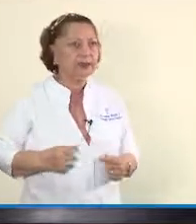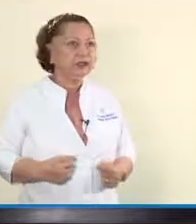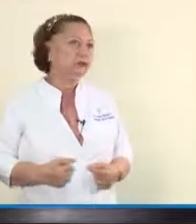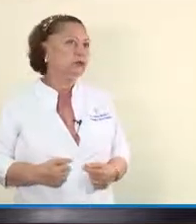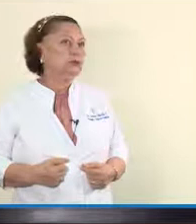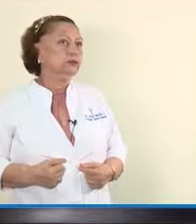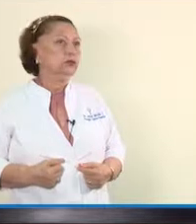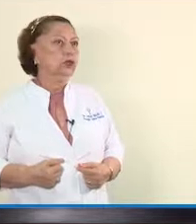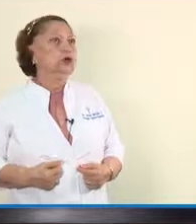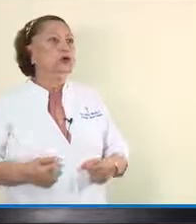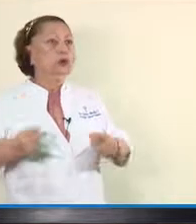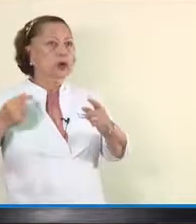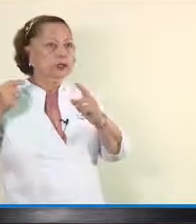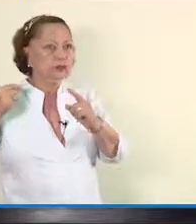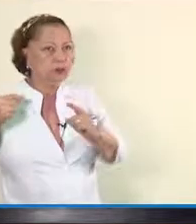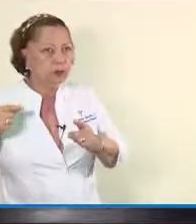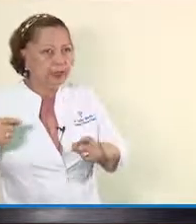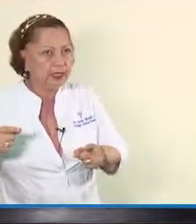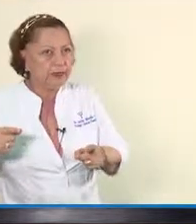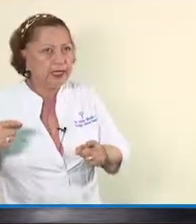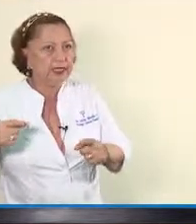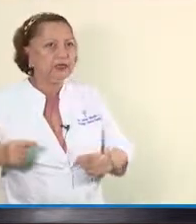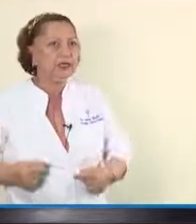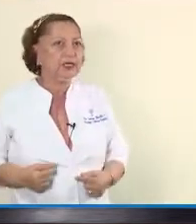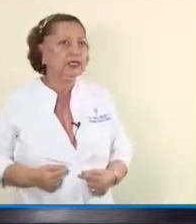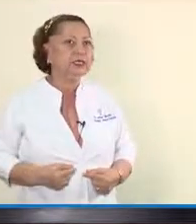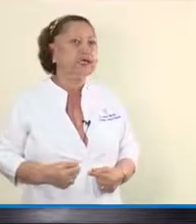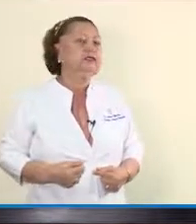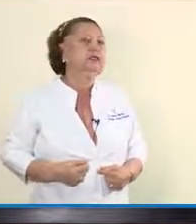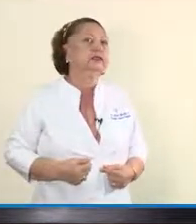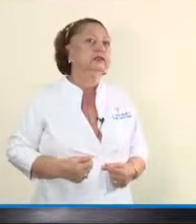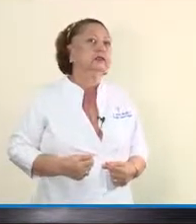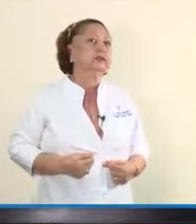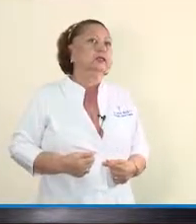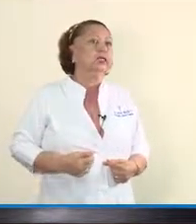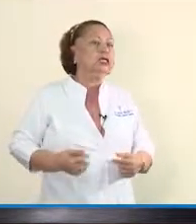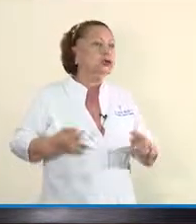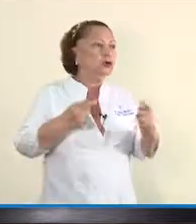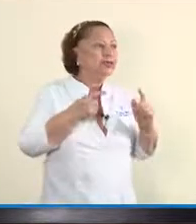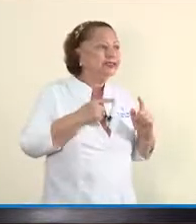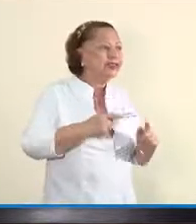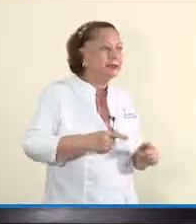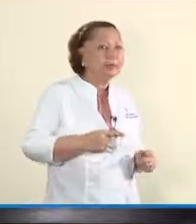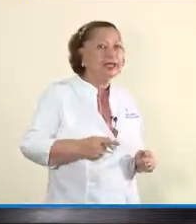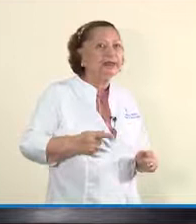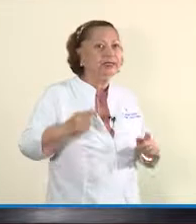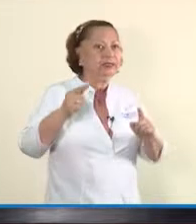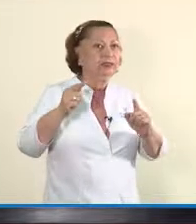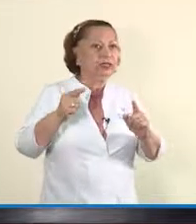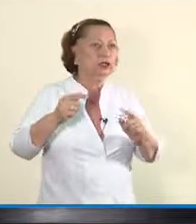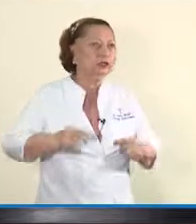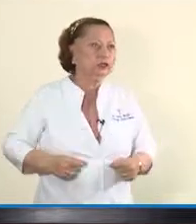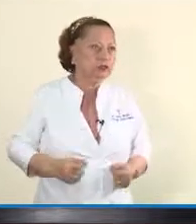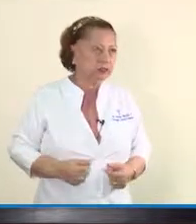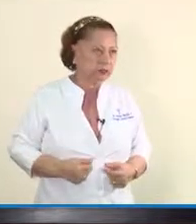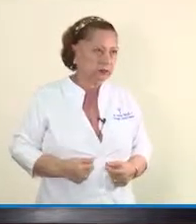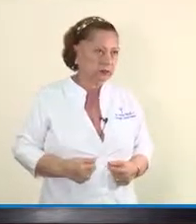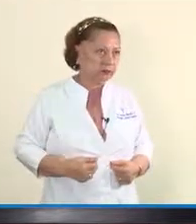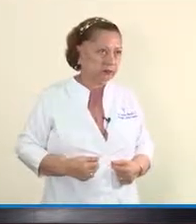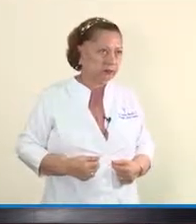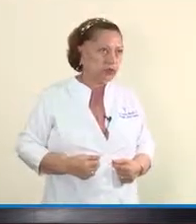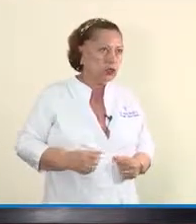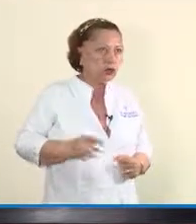pasado el evento, cuando vuelve a la normalidad y lo que se aprende de lo